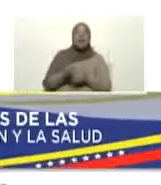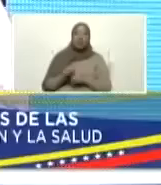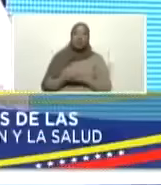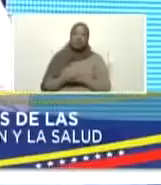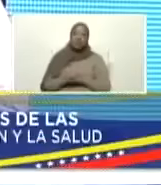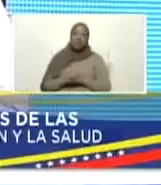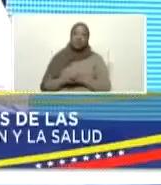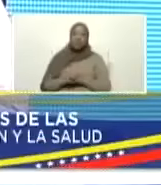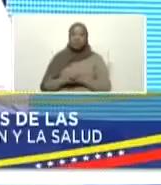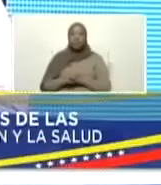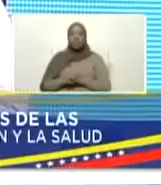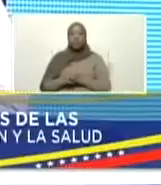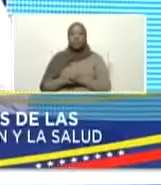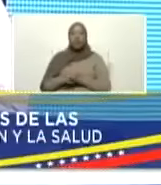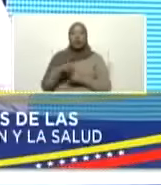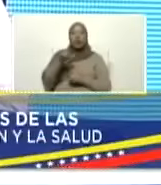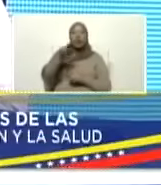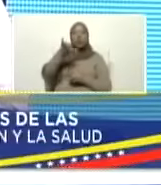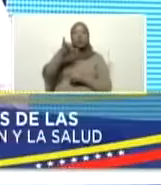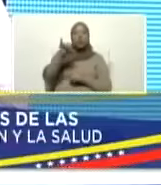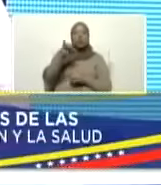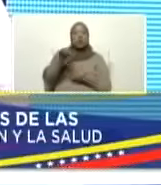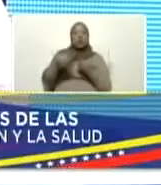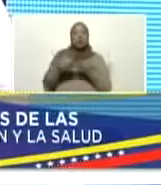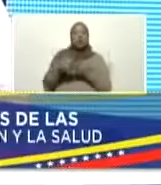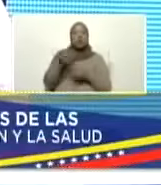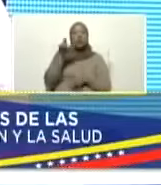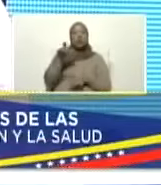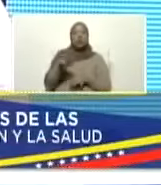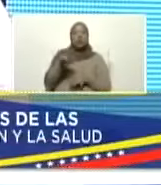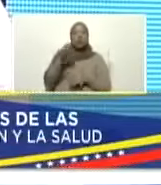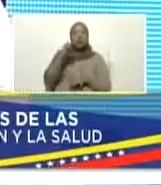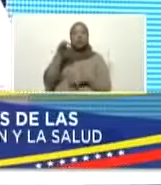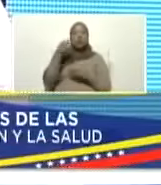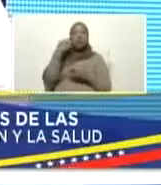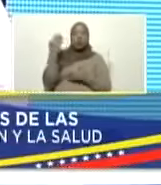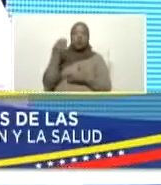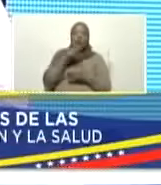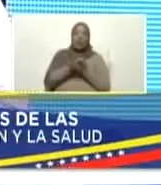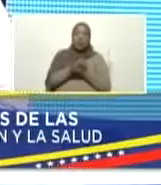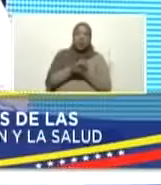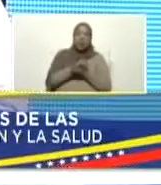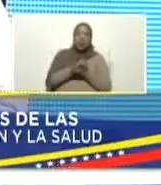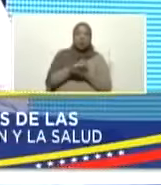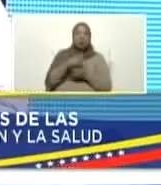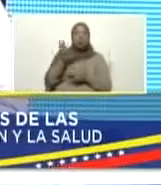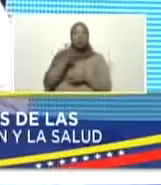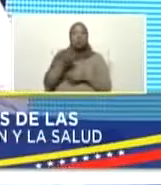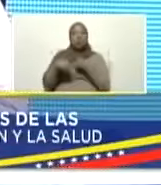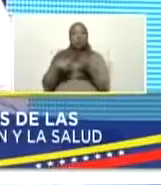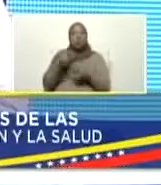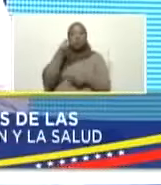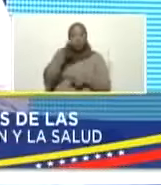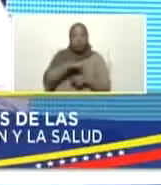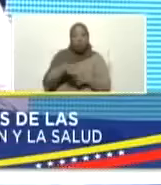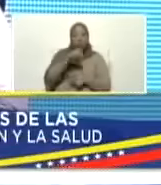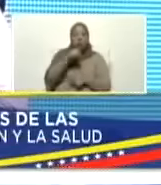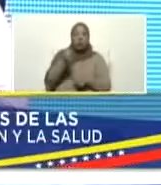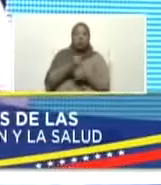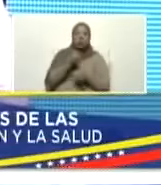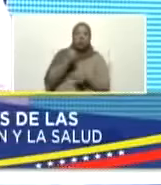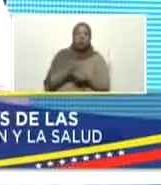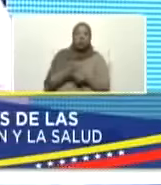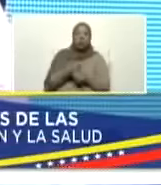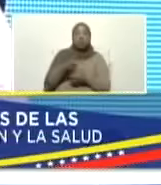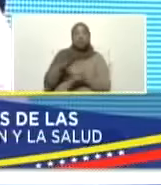a ti, Luis José. Allá viene Luis José. Viene de la gran capital. Na,